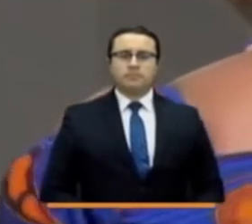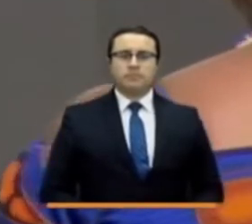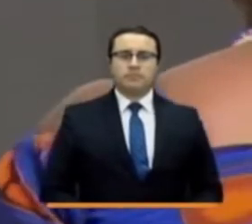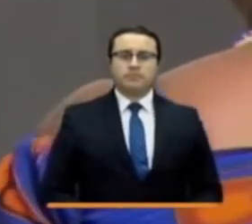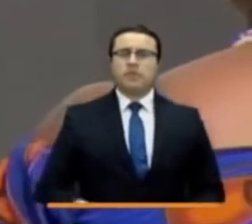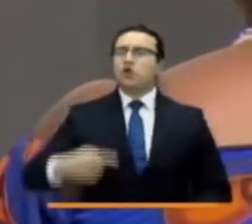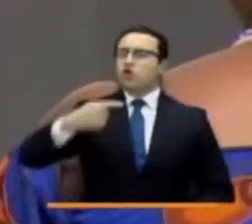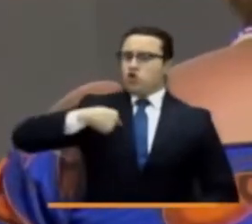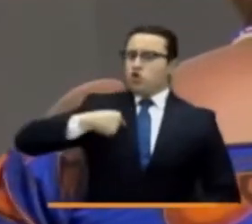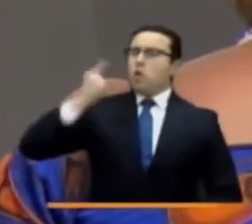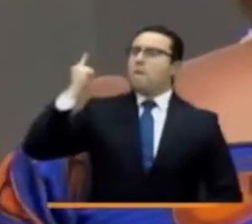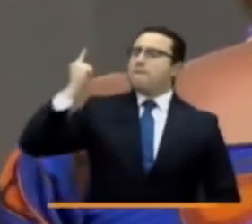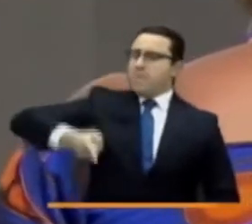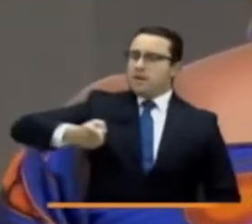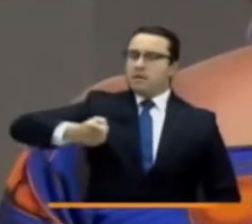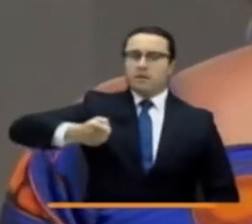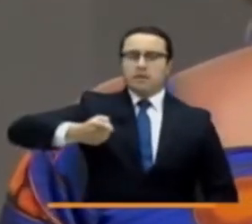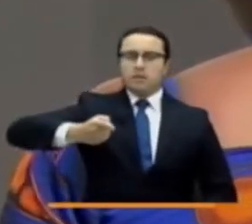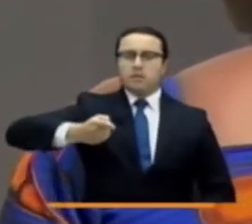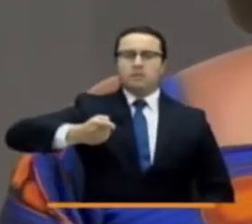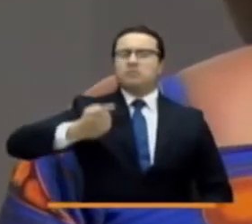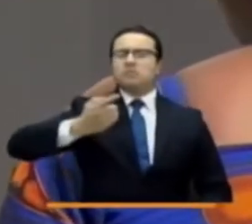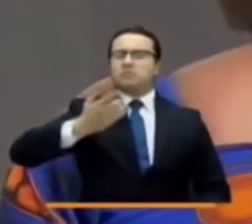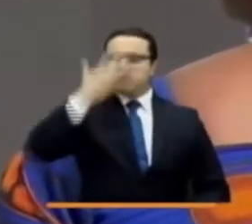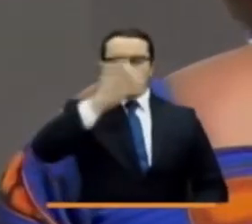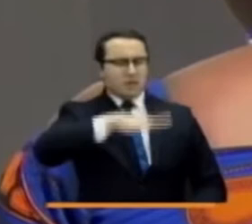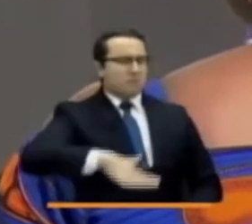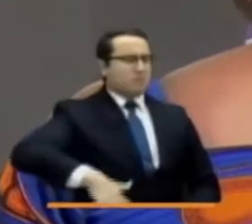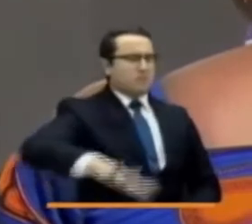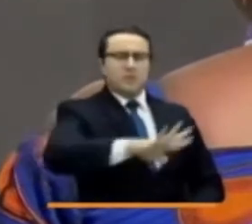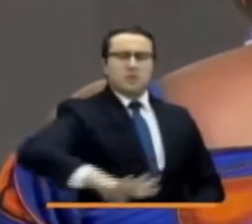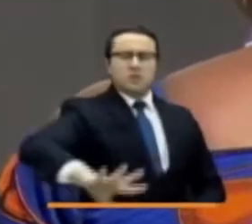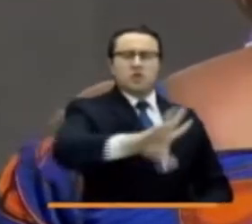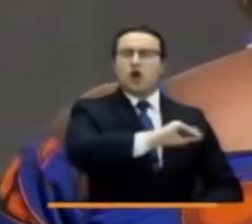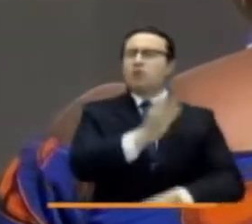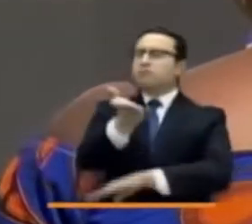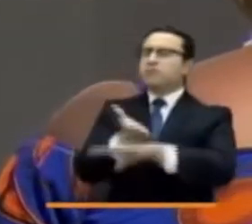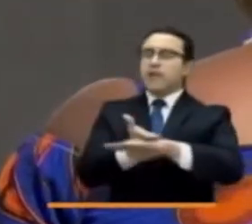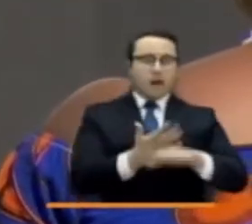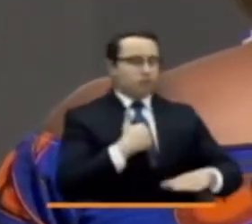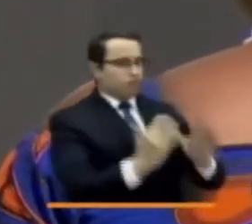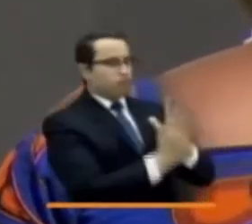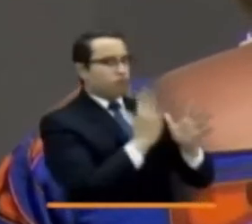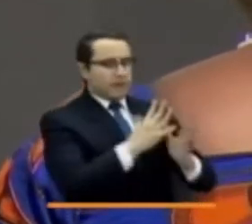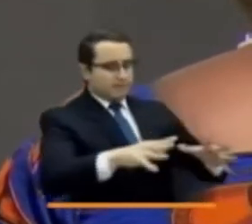Una orden del mandato popular y de este mandatario.